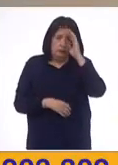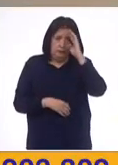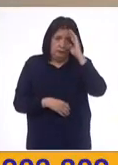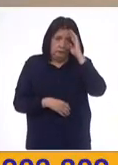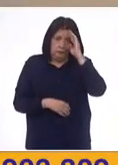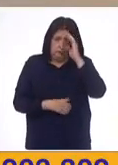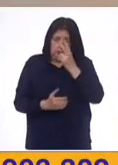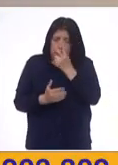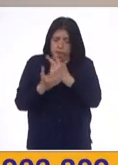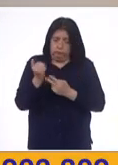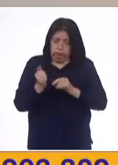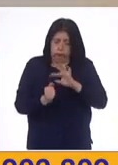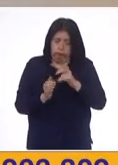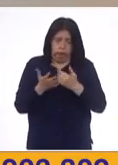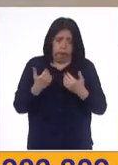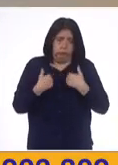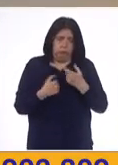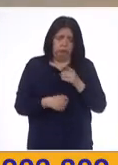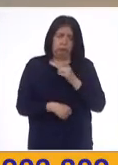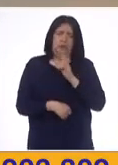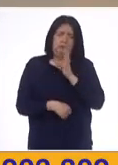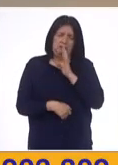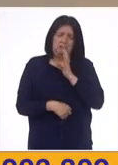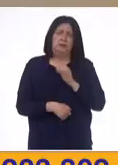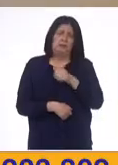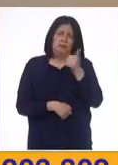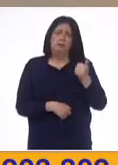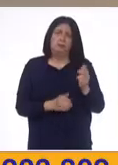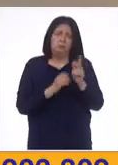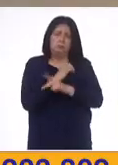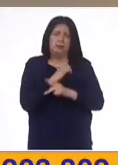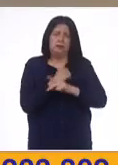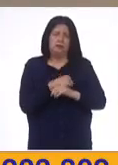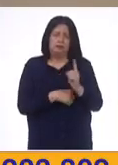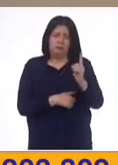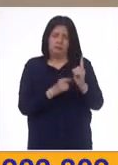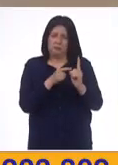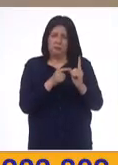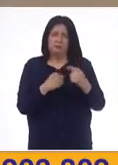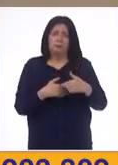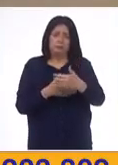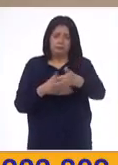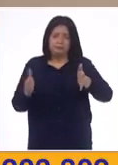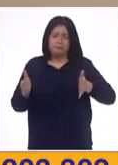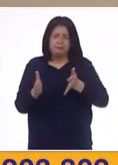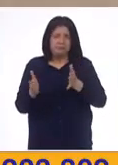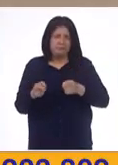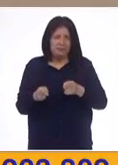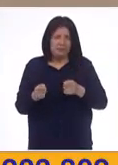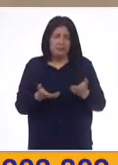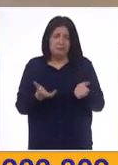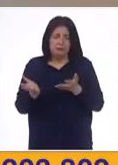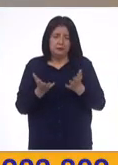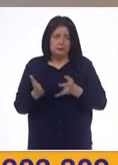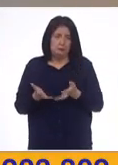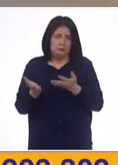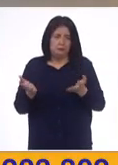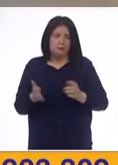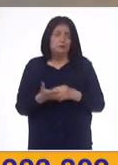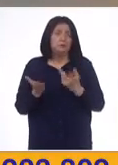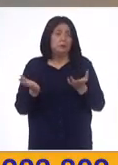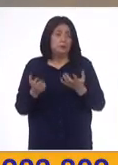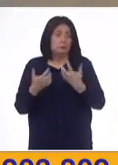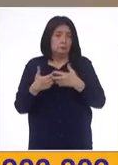que ambos delincuentes tenían acento extranjero. Uno de ellos llevaba una caja de reparto de una conocida empresa de